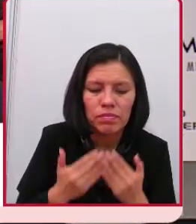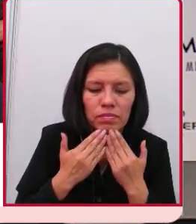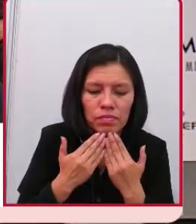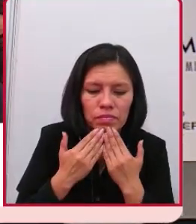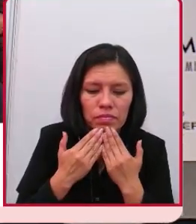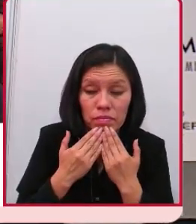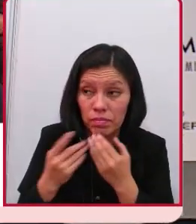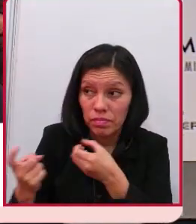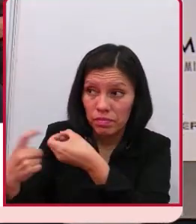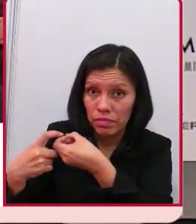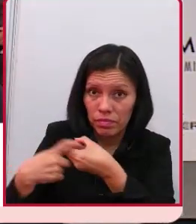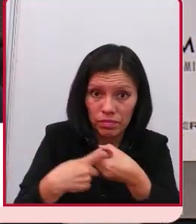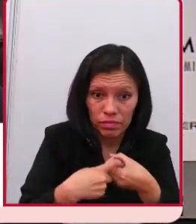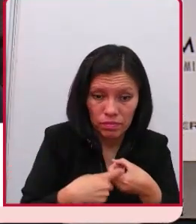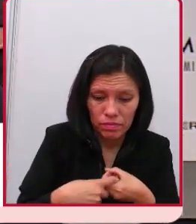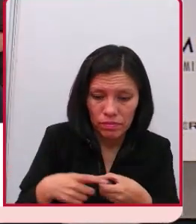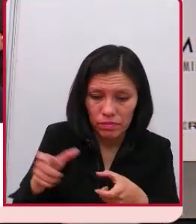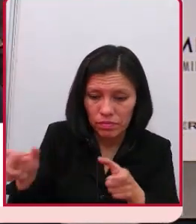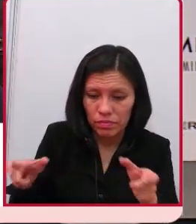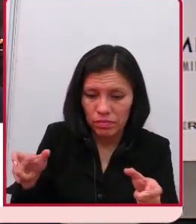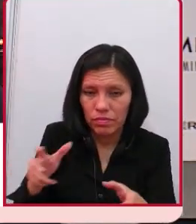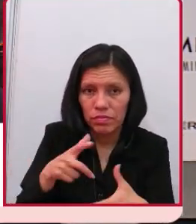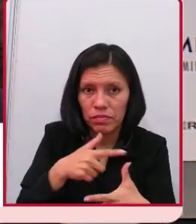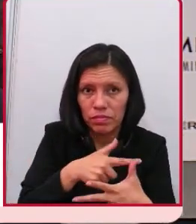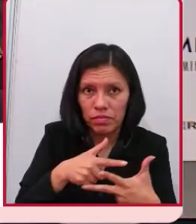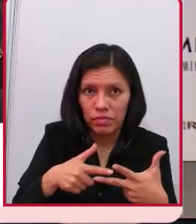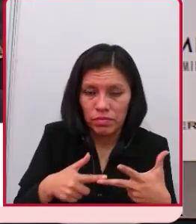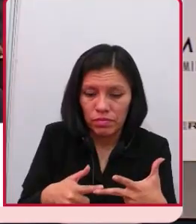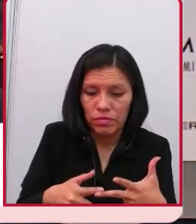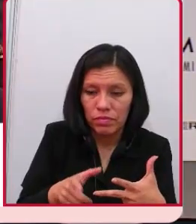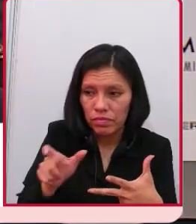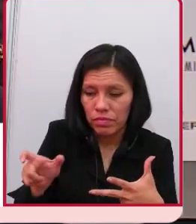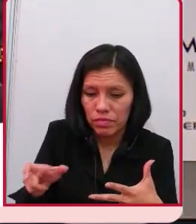Agradecemos a los participantes, a la participación de los 3 autores y